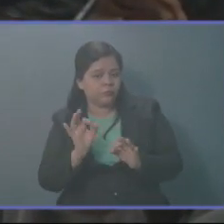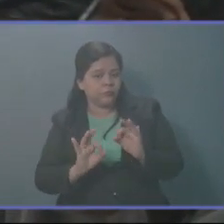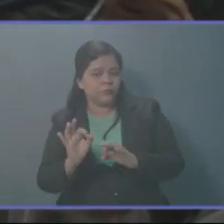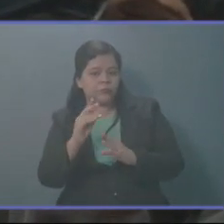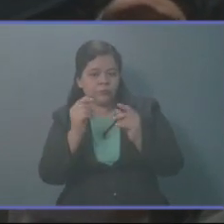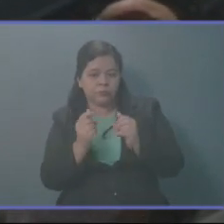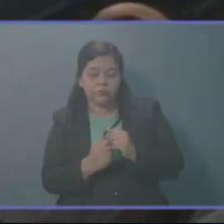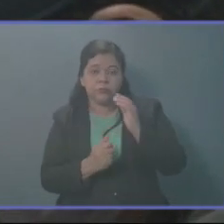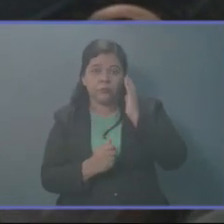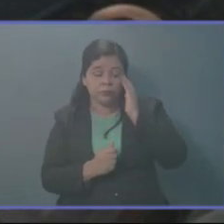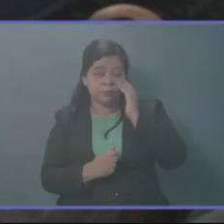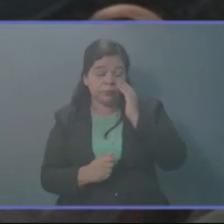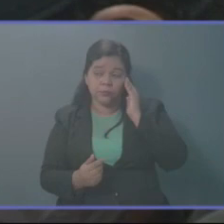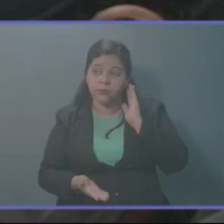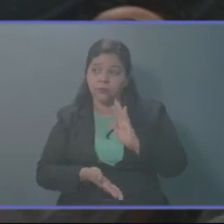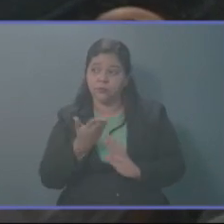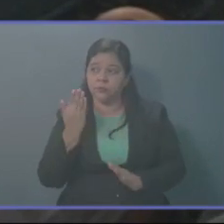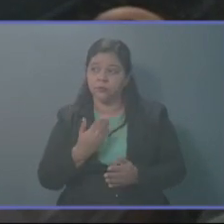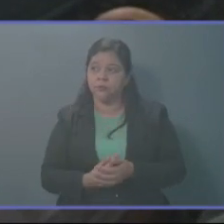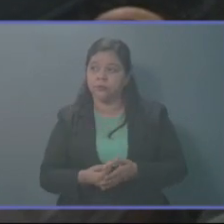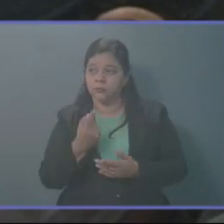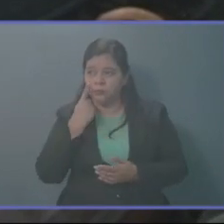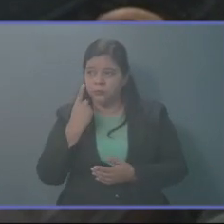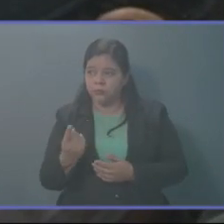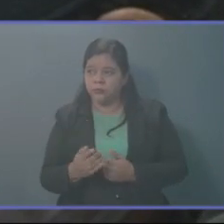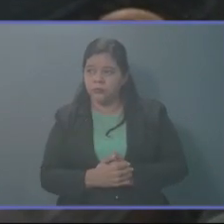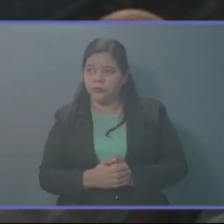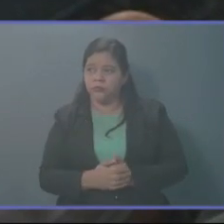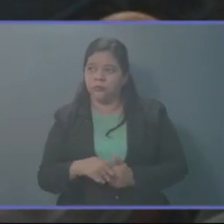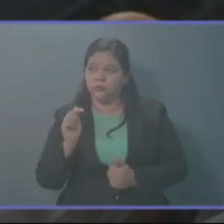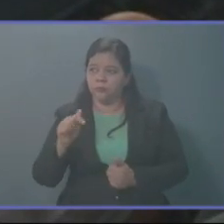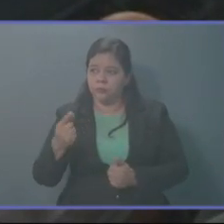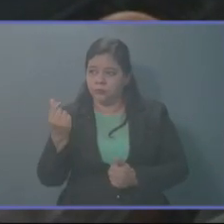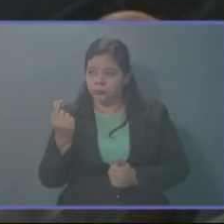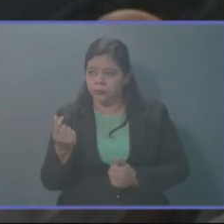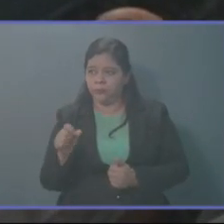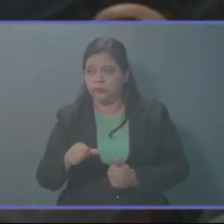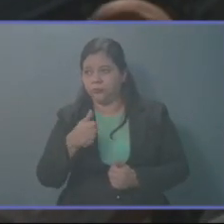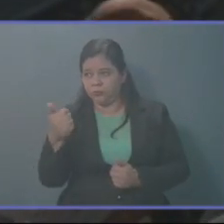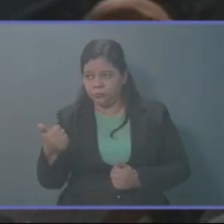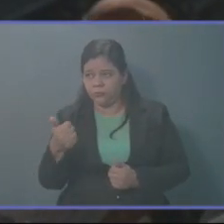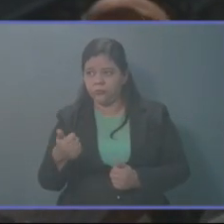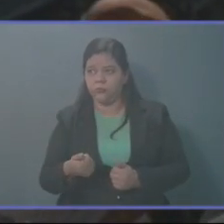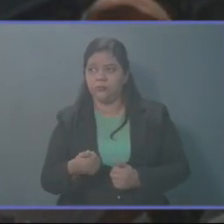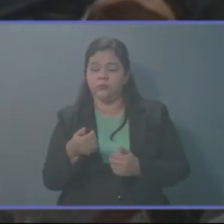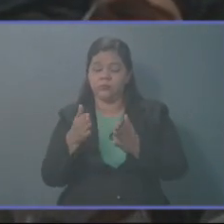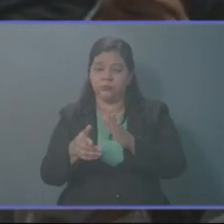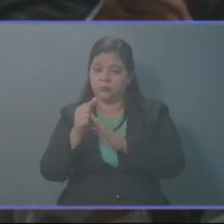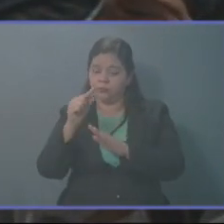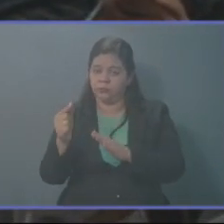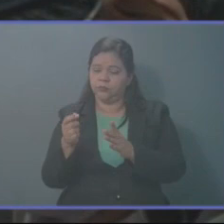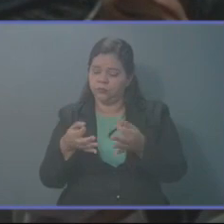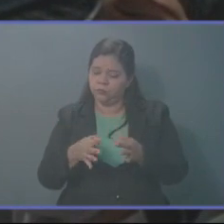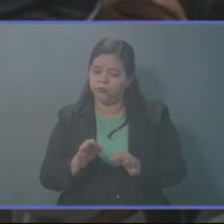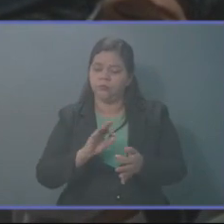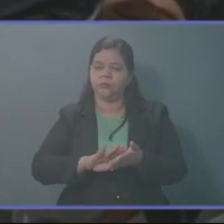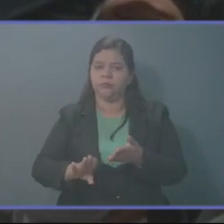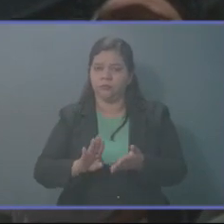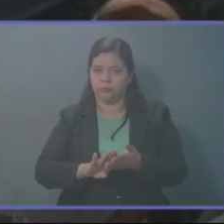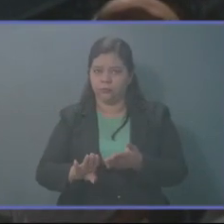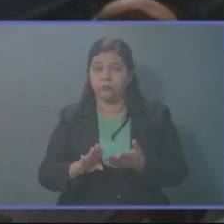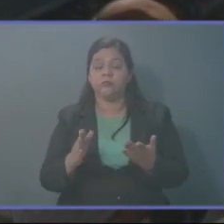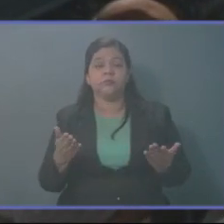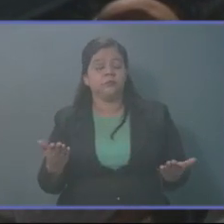esfuerzo mayor por identificar estos fondos de otras fuentes pues de financiamiento, en el sentido de que